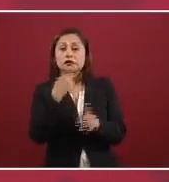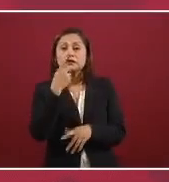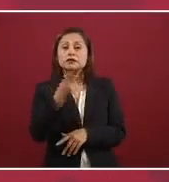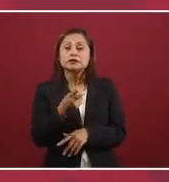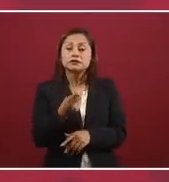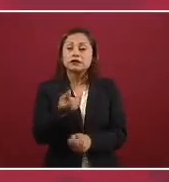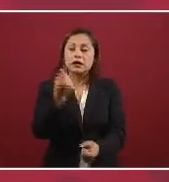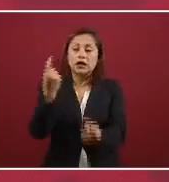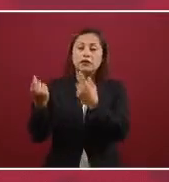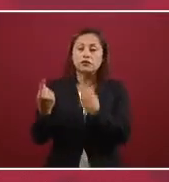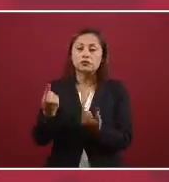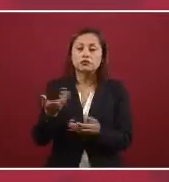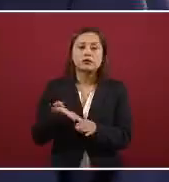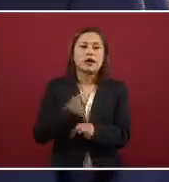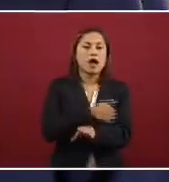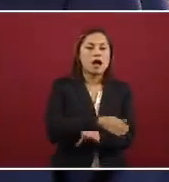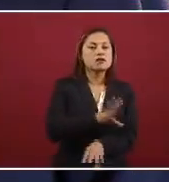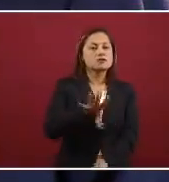que se cometió.